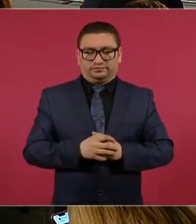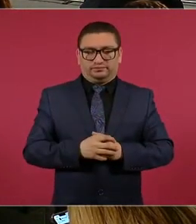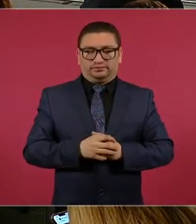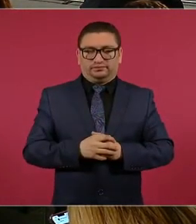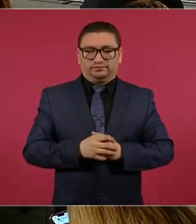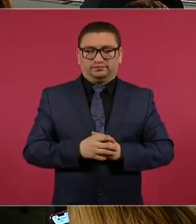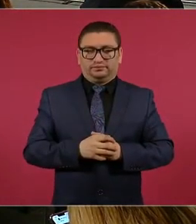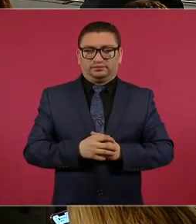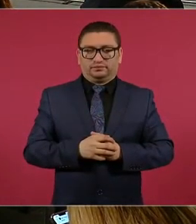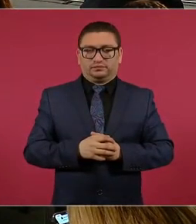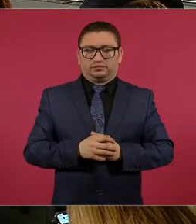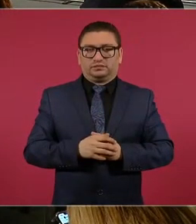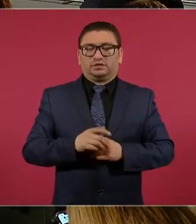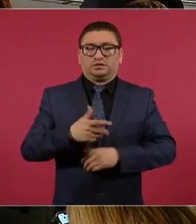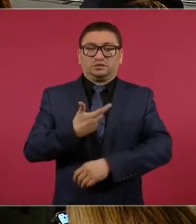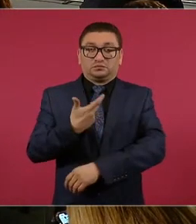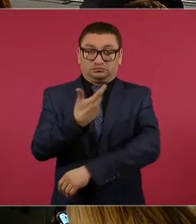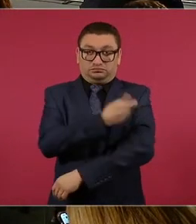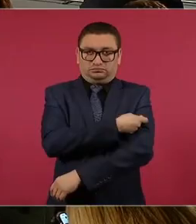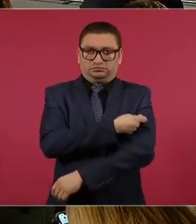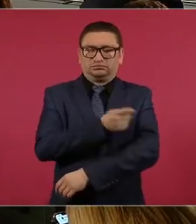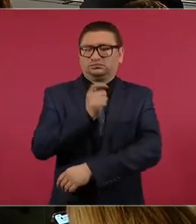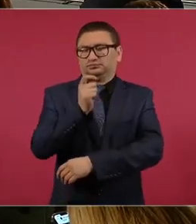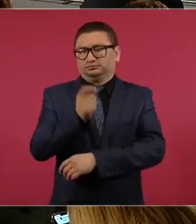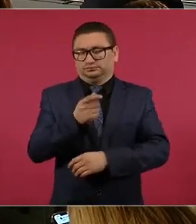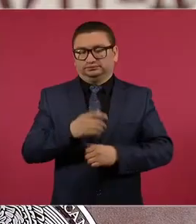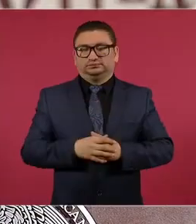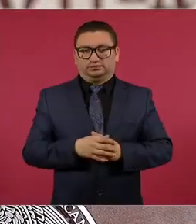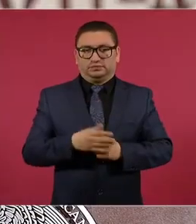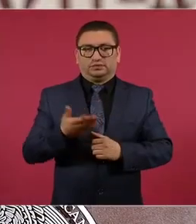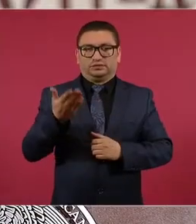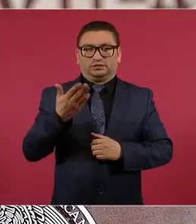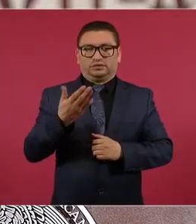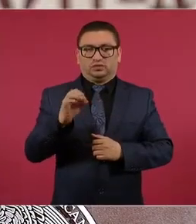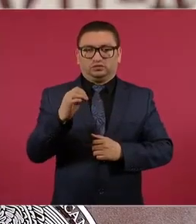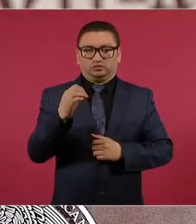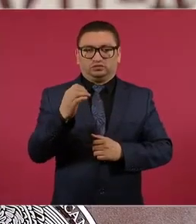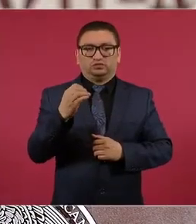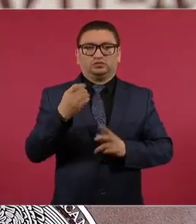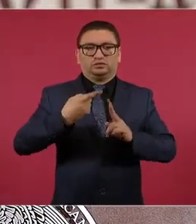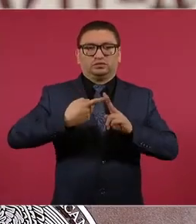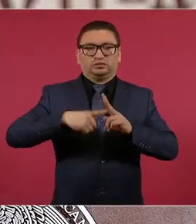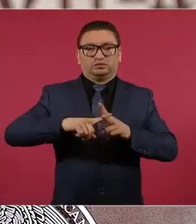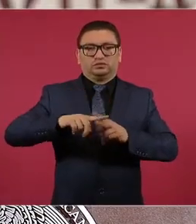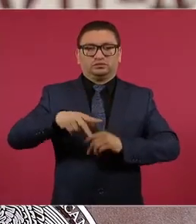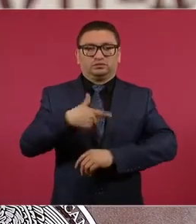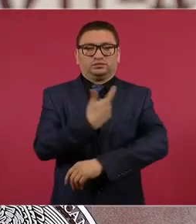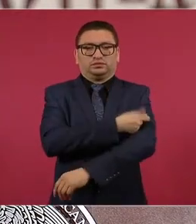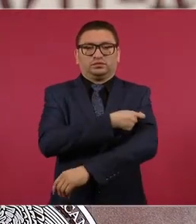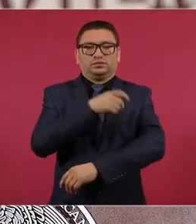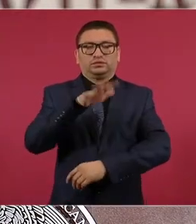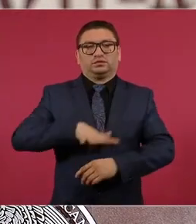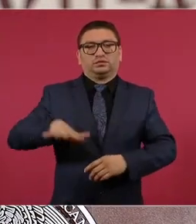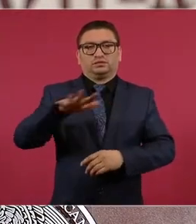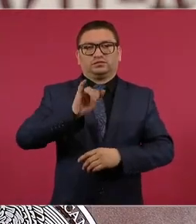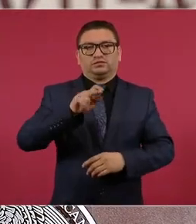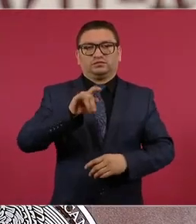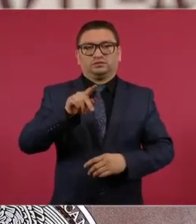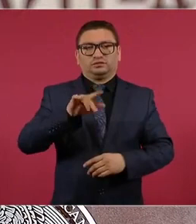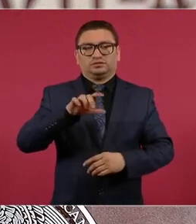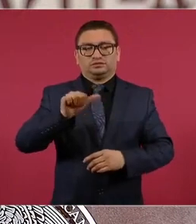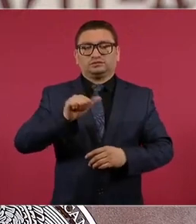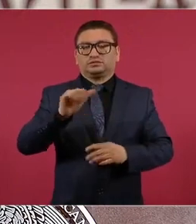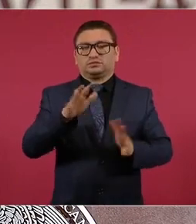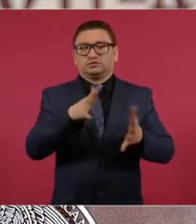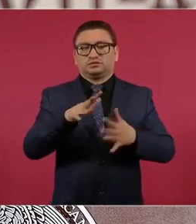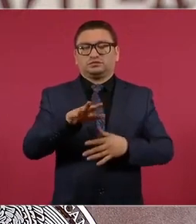eh En cuanto a la vacunación desde el desde octubre que se inició la vacunación de influenza tenemos eh